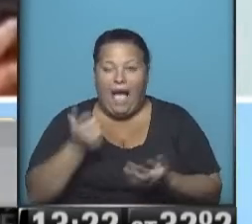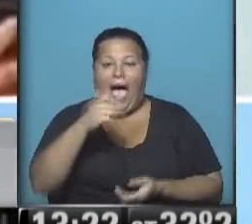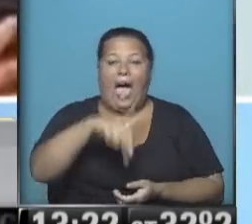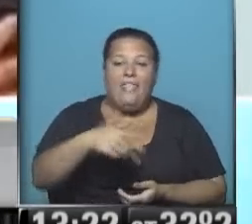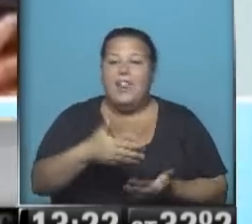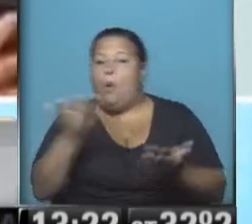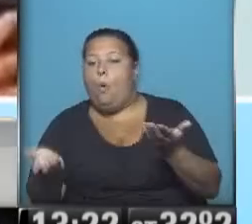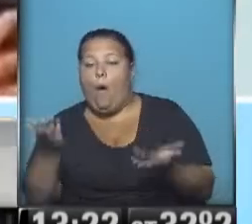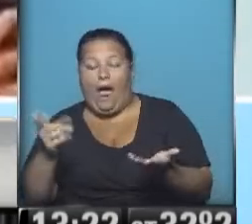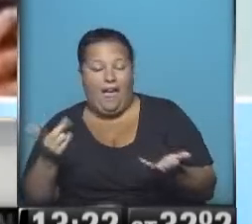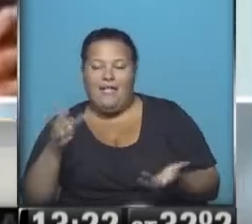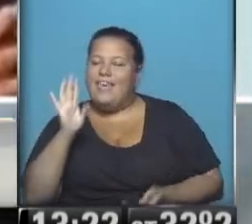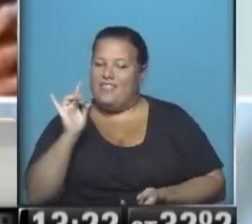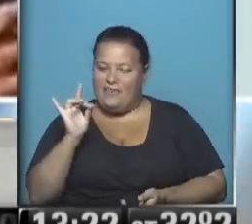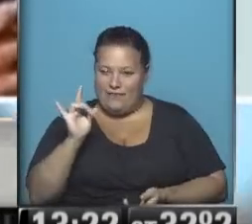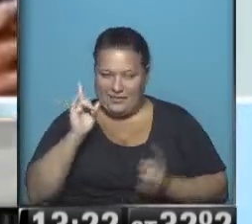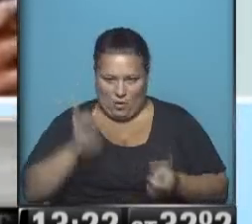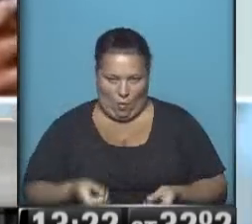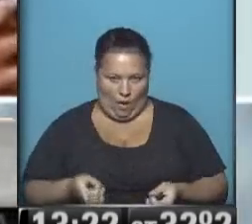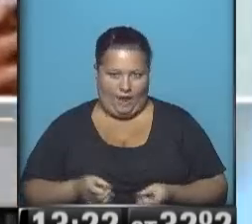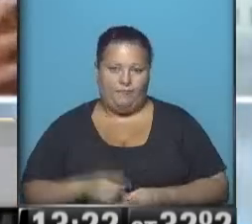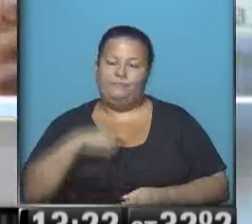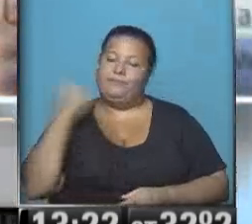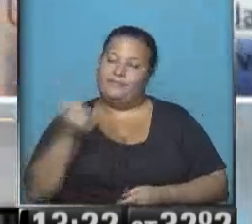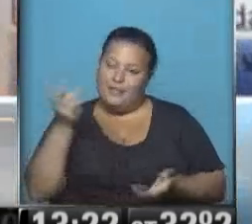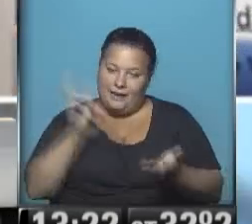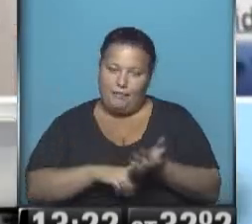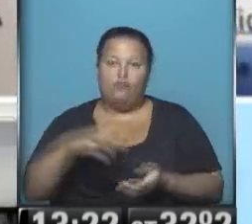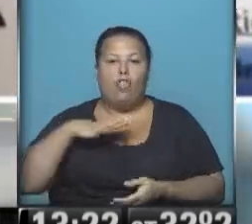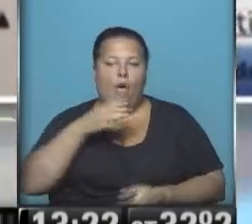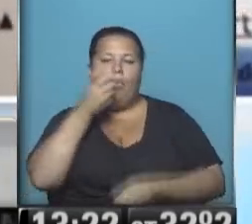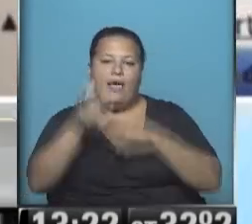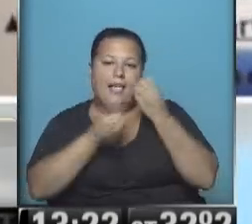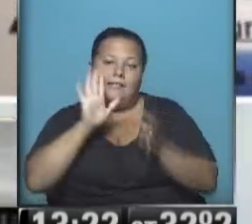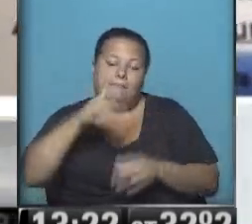con qué contrastar va a ser complicado De todas formas insistimos sigue declarando hay que esperar un poco más